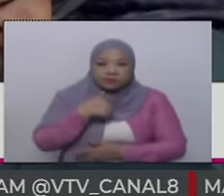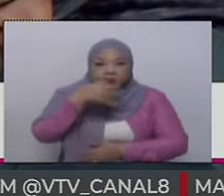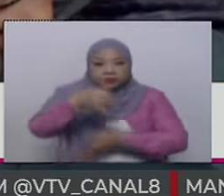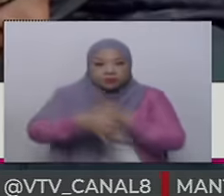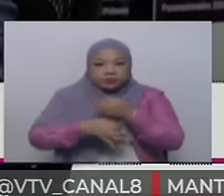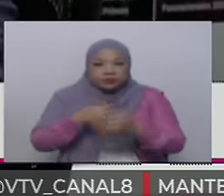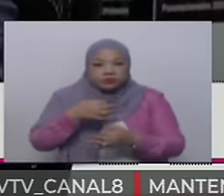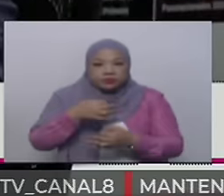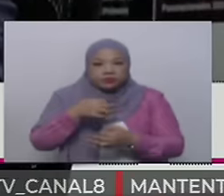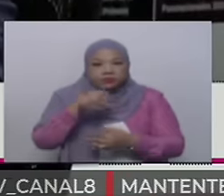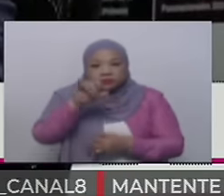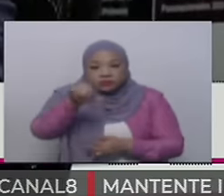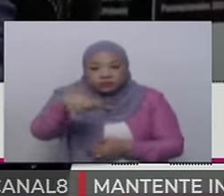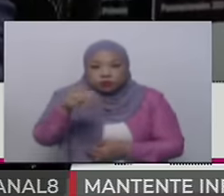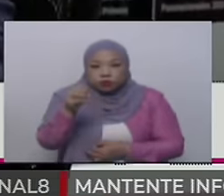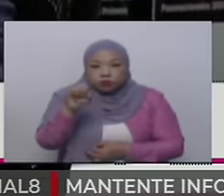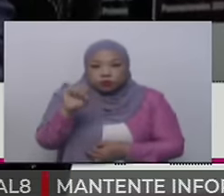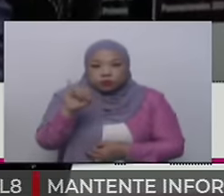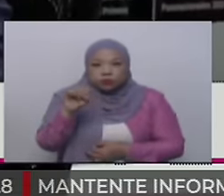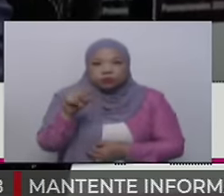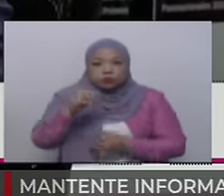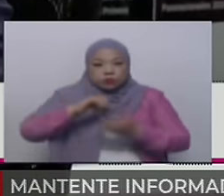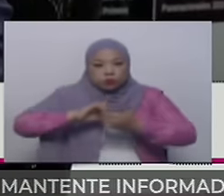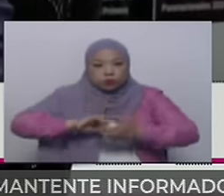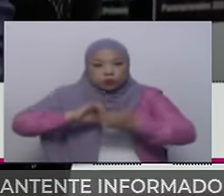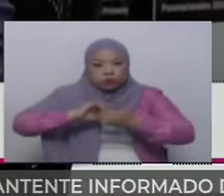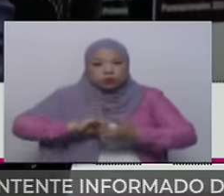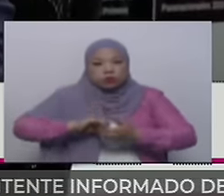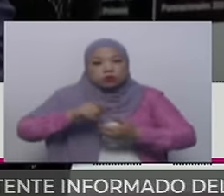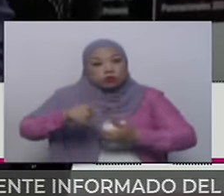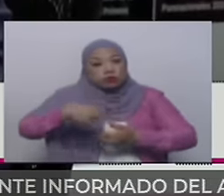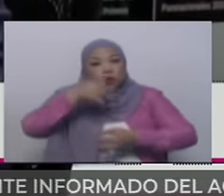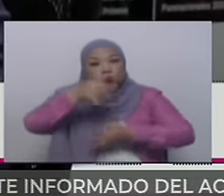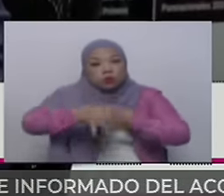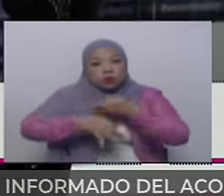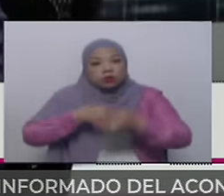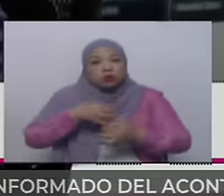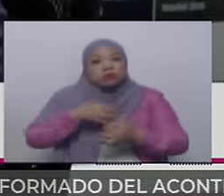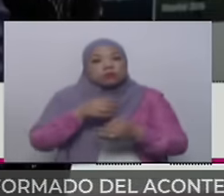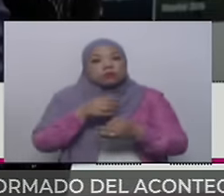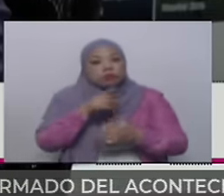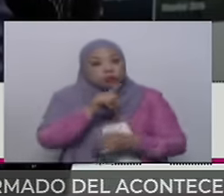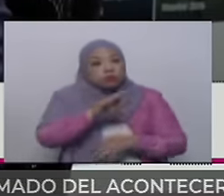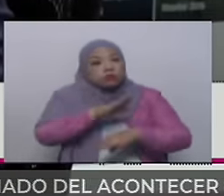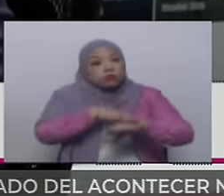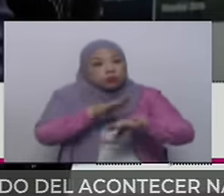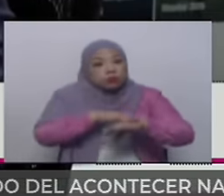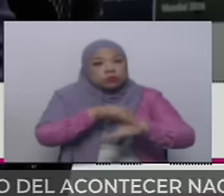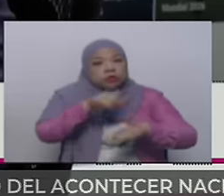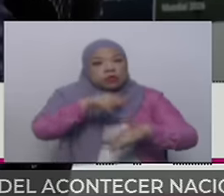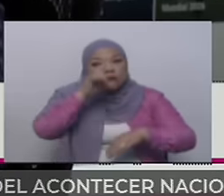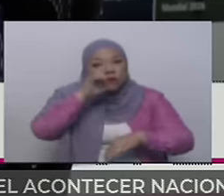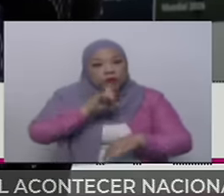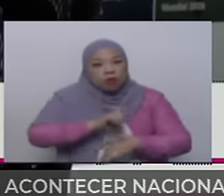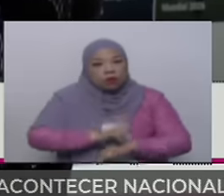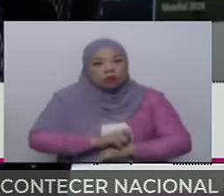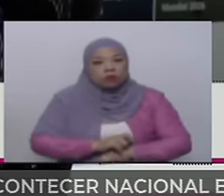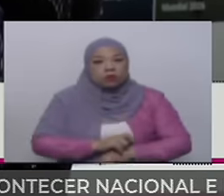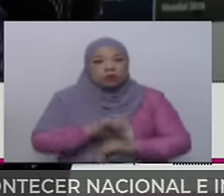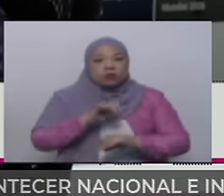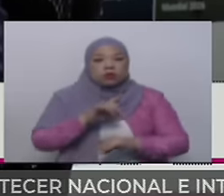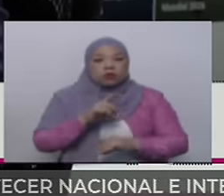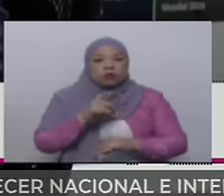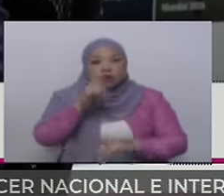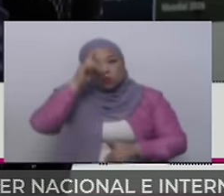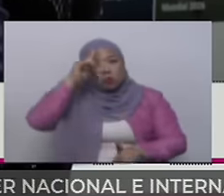José David Cabello, superintendente del CENIAT, le dije, José David, este año te planteo una